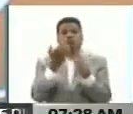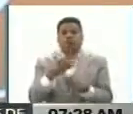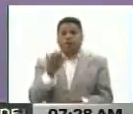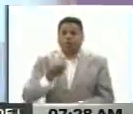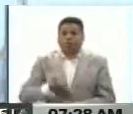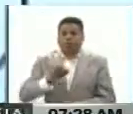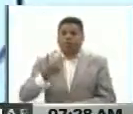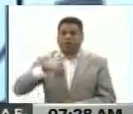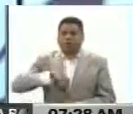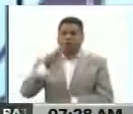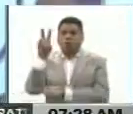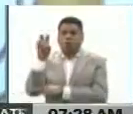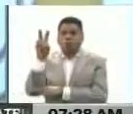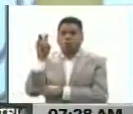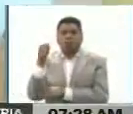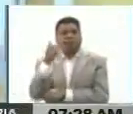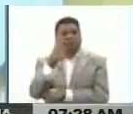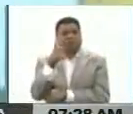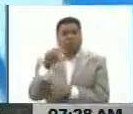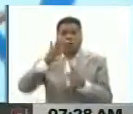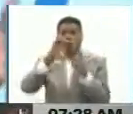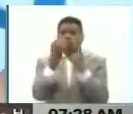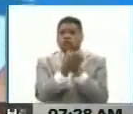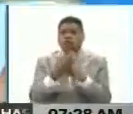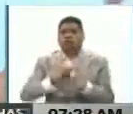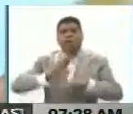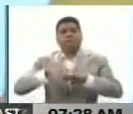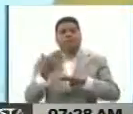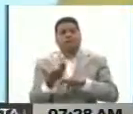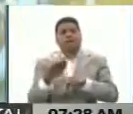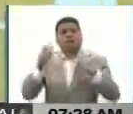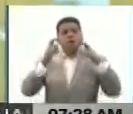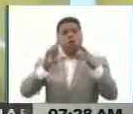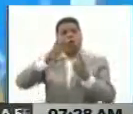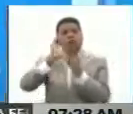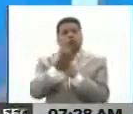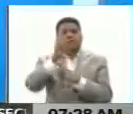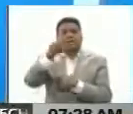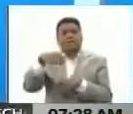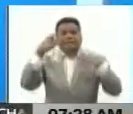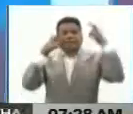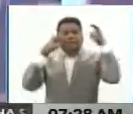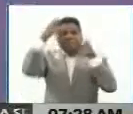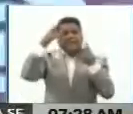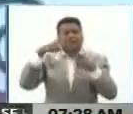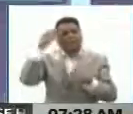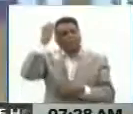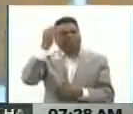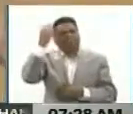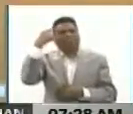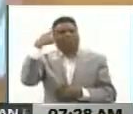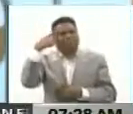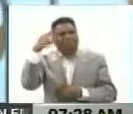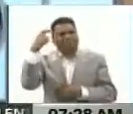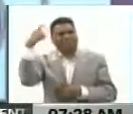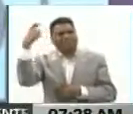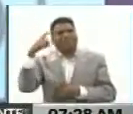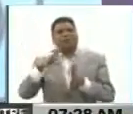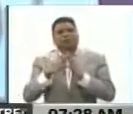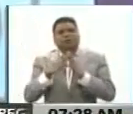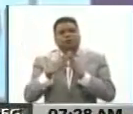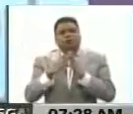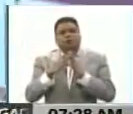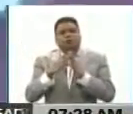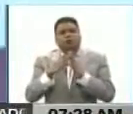viernes tocar un tema cultural, porque la cultura también es Chávez y estamos conmemorando toda la semana del comandante Hugo Chávez y todo ese rescate que